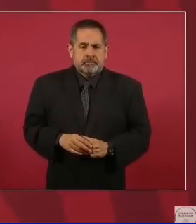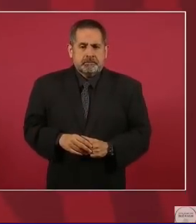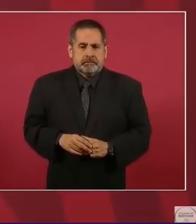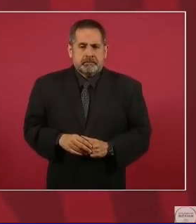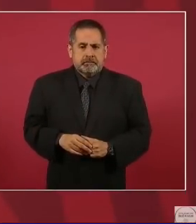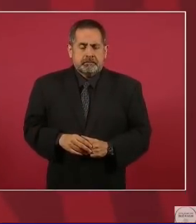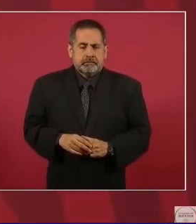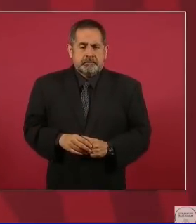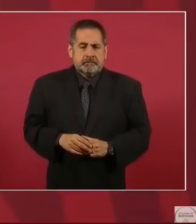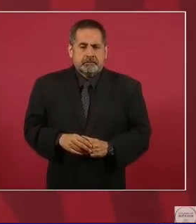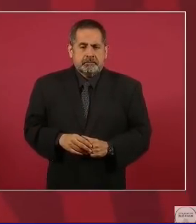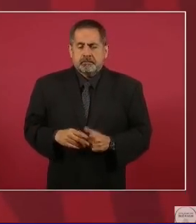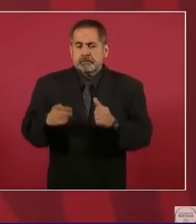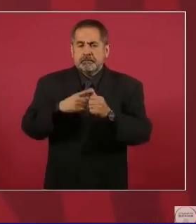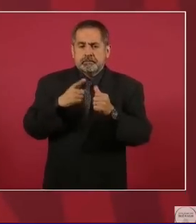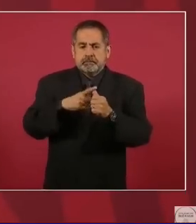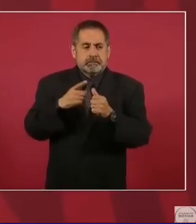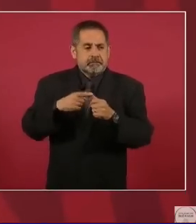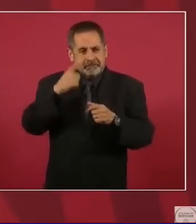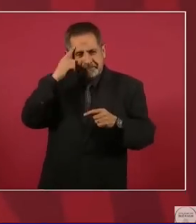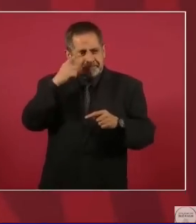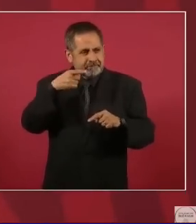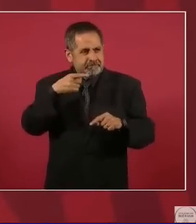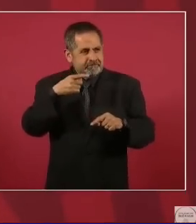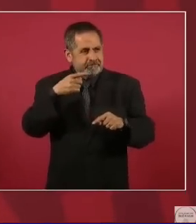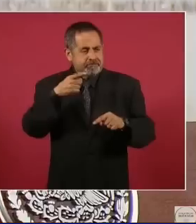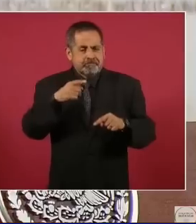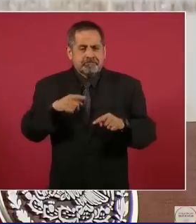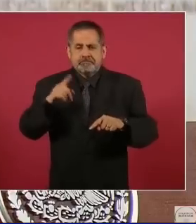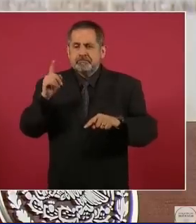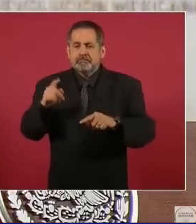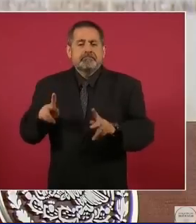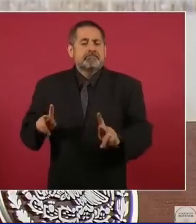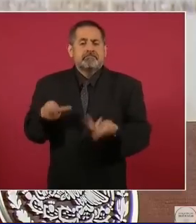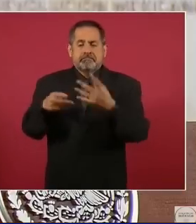Primero privatizaron Mexicana,